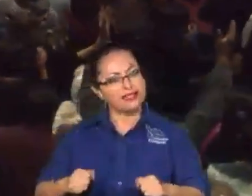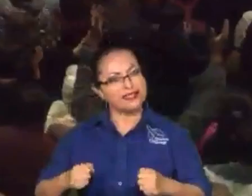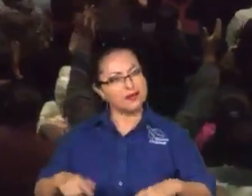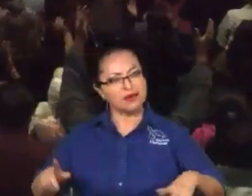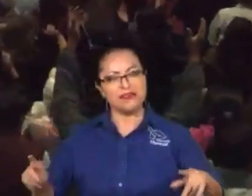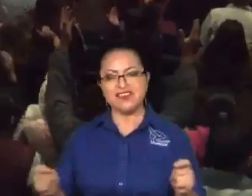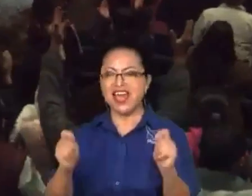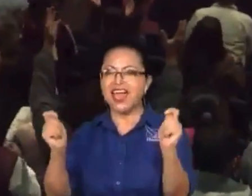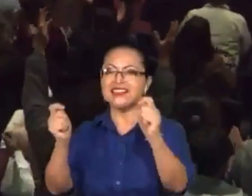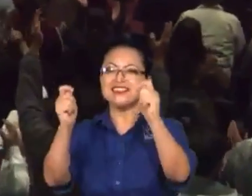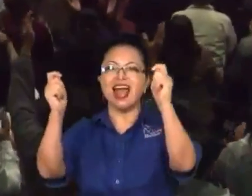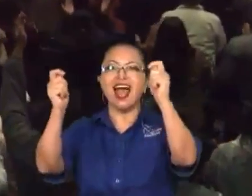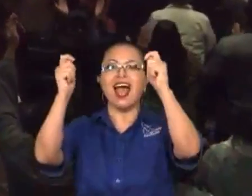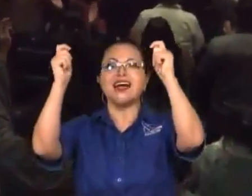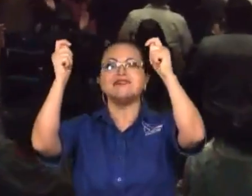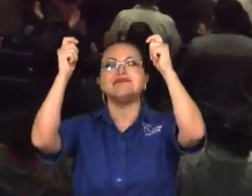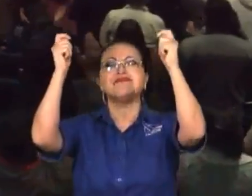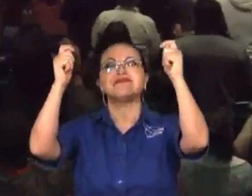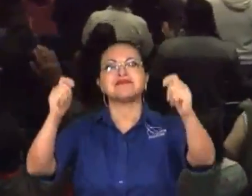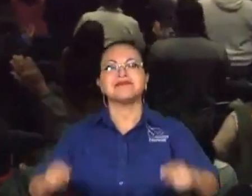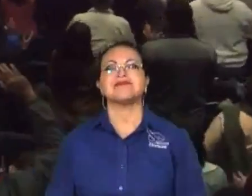hoy hacemos una fiesta.